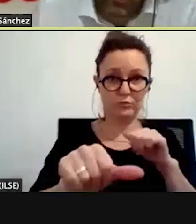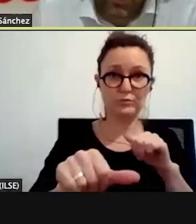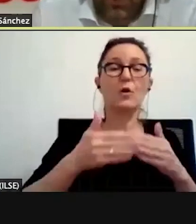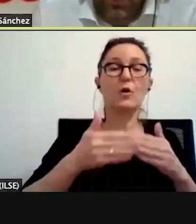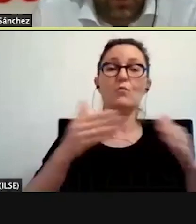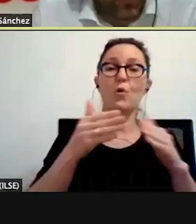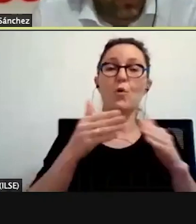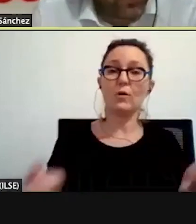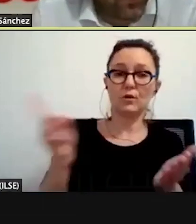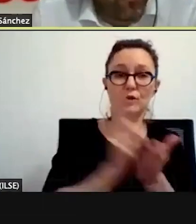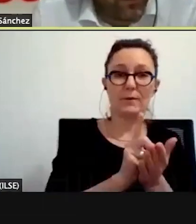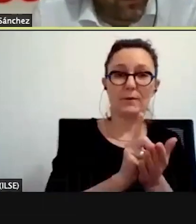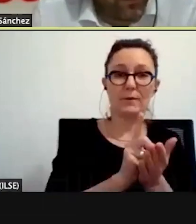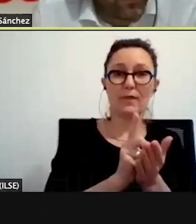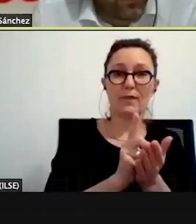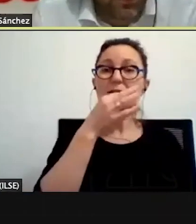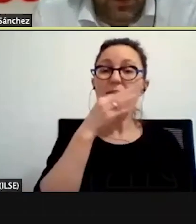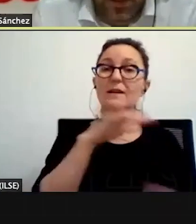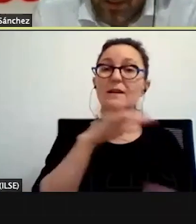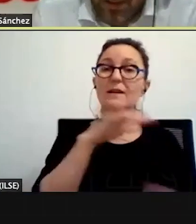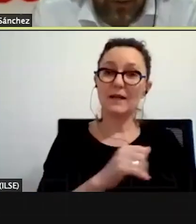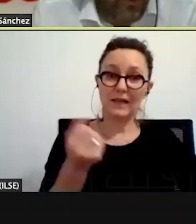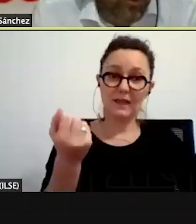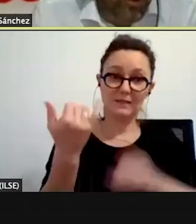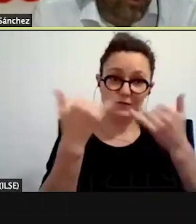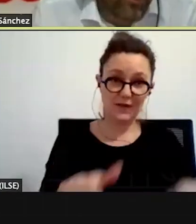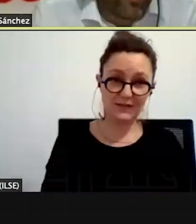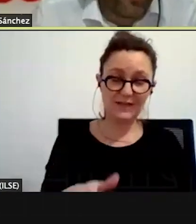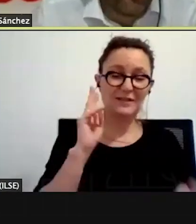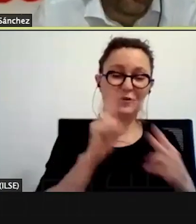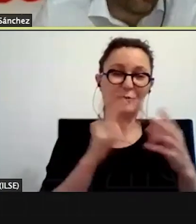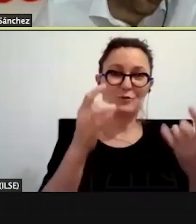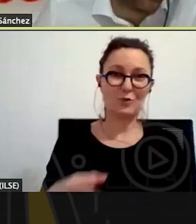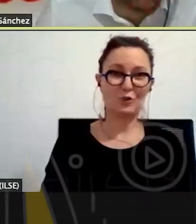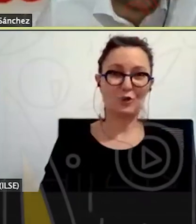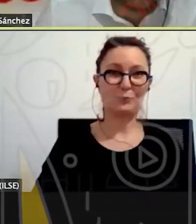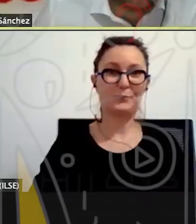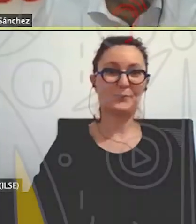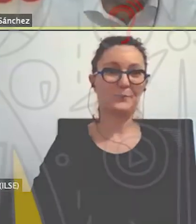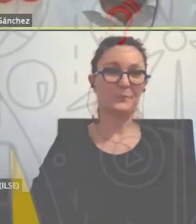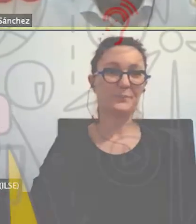pues buena tarde, felices fiestas y nos vemos pronto.